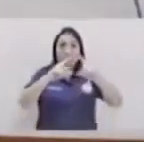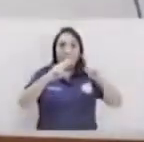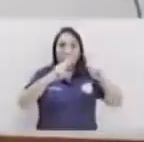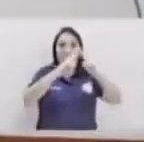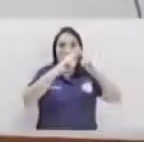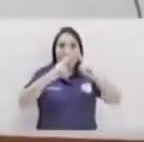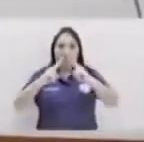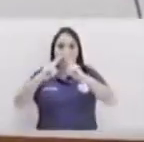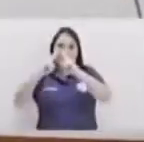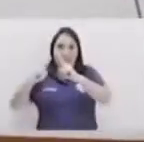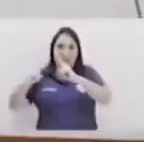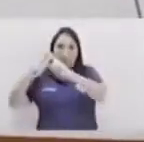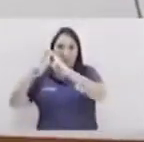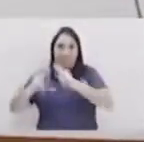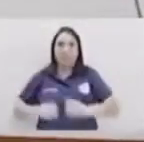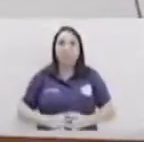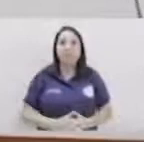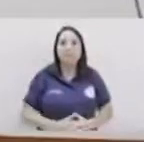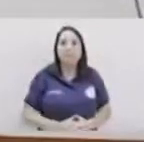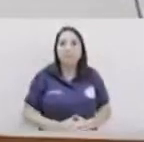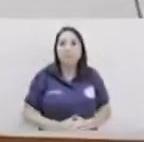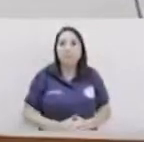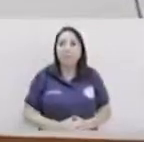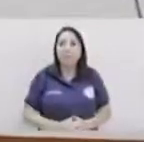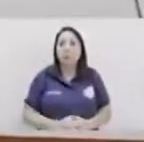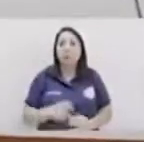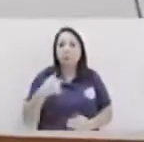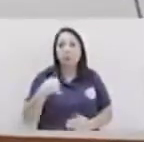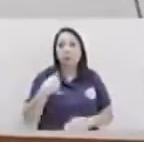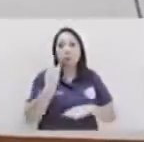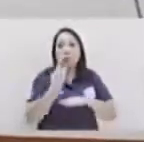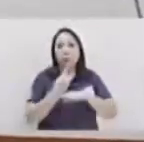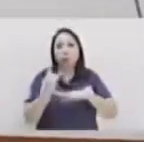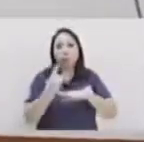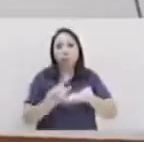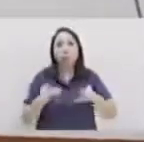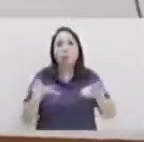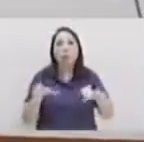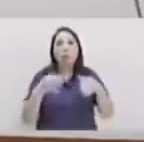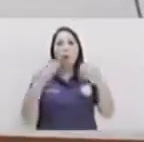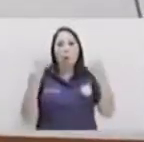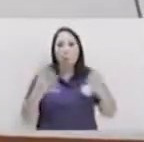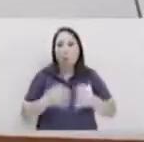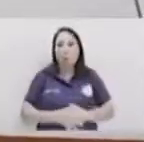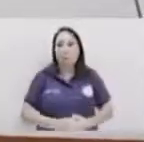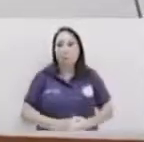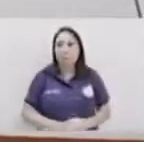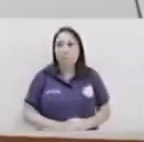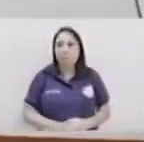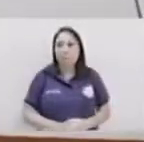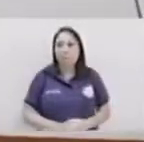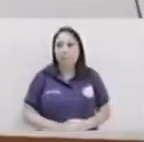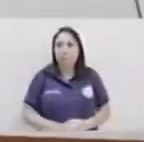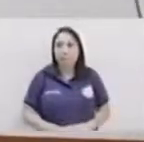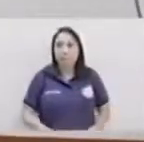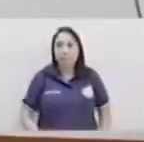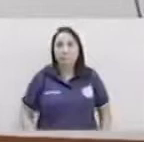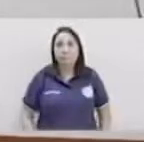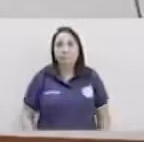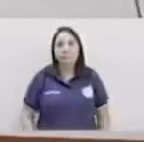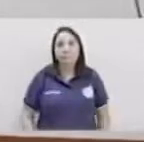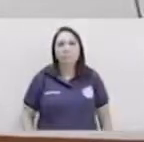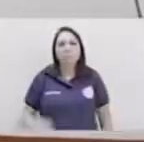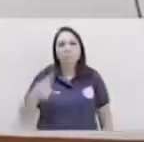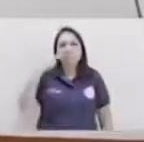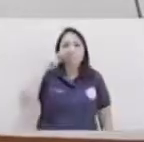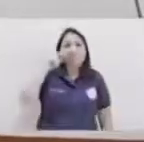está atrás. Entonces voy a usar yo este pincel porque hay que recordar que esos volcanes dan esa sensación de